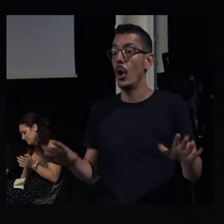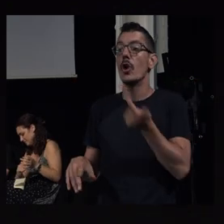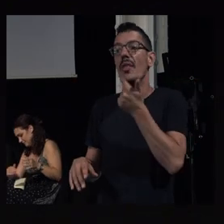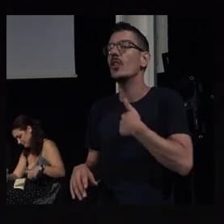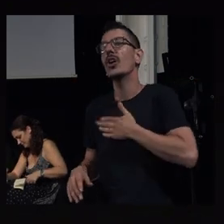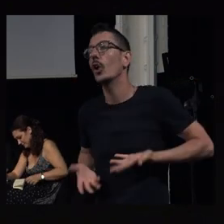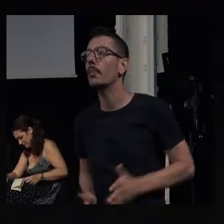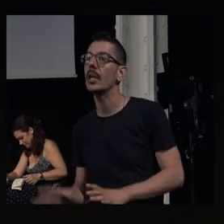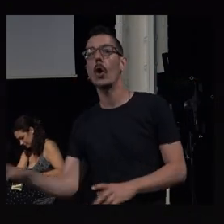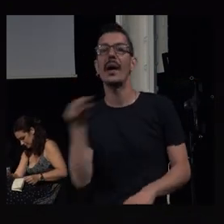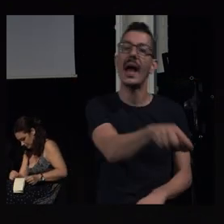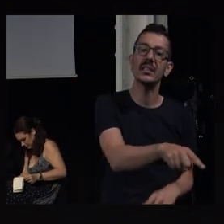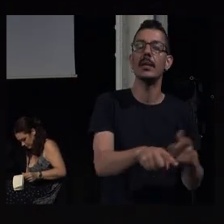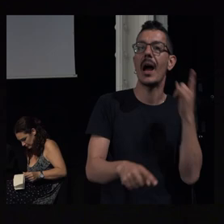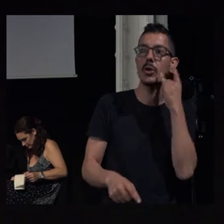Claro,